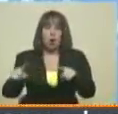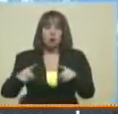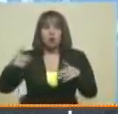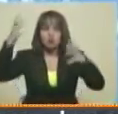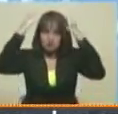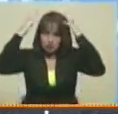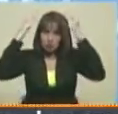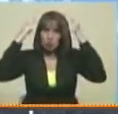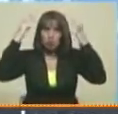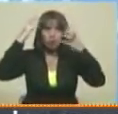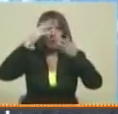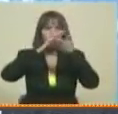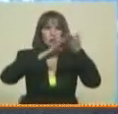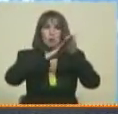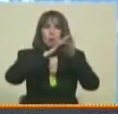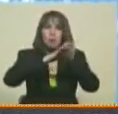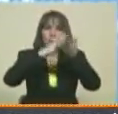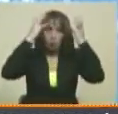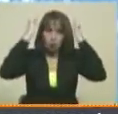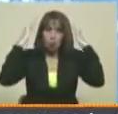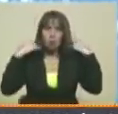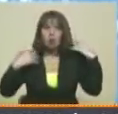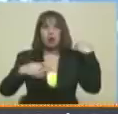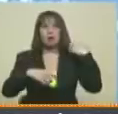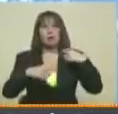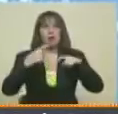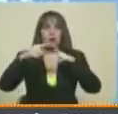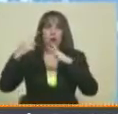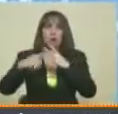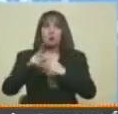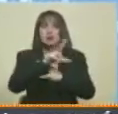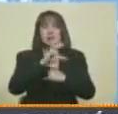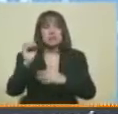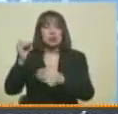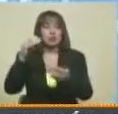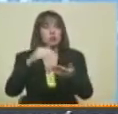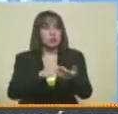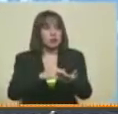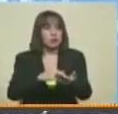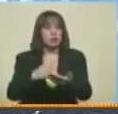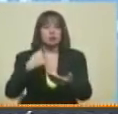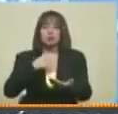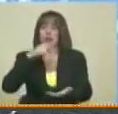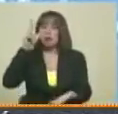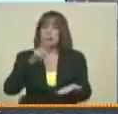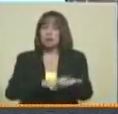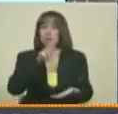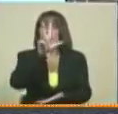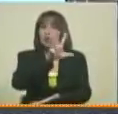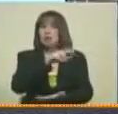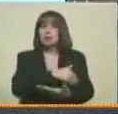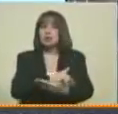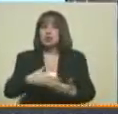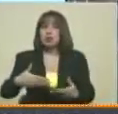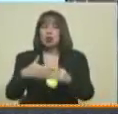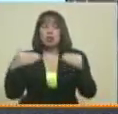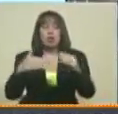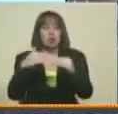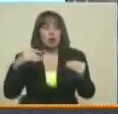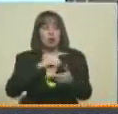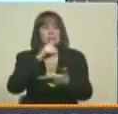champú, enjuague, que son de higiene personal. 300.000. Estoy aprobando 3 millones de dólares para